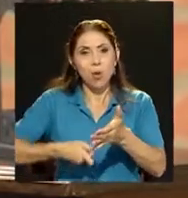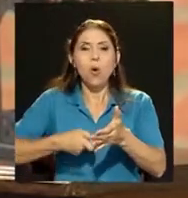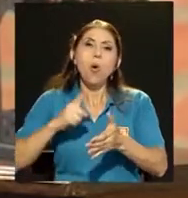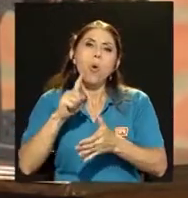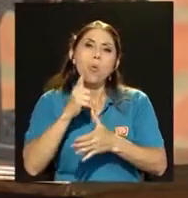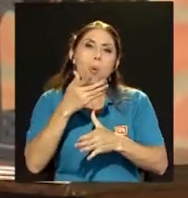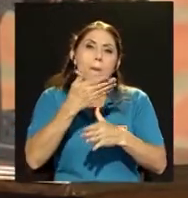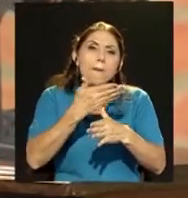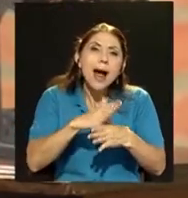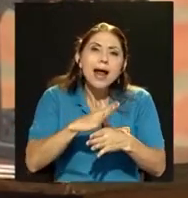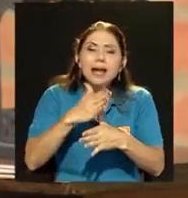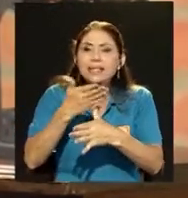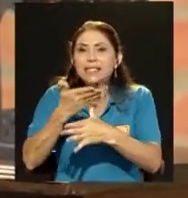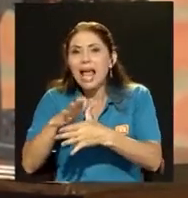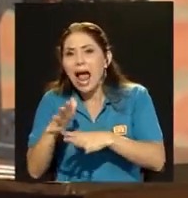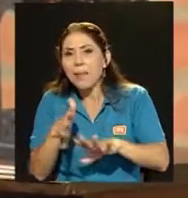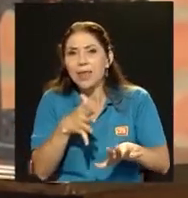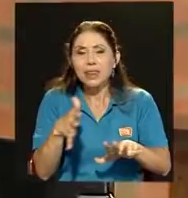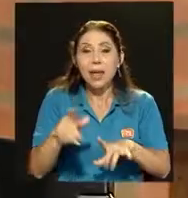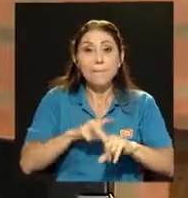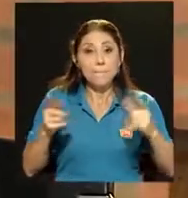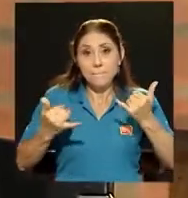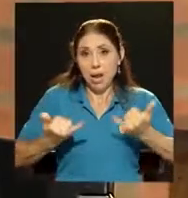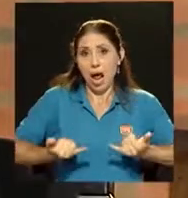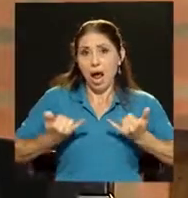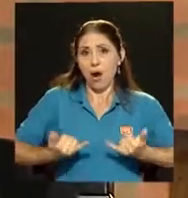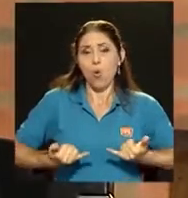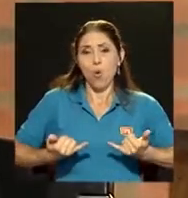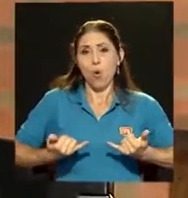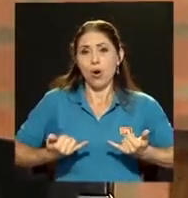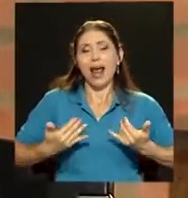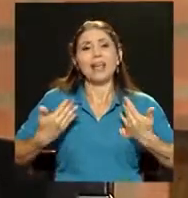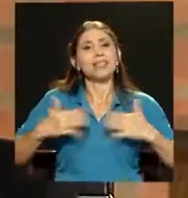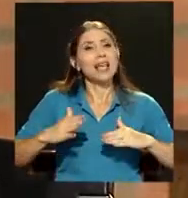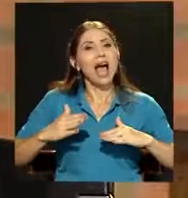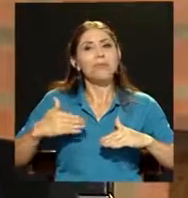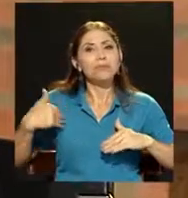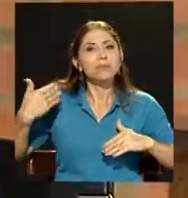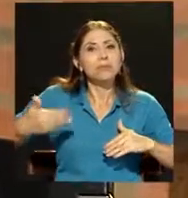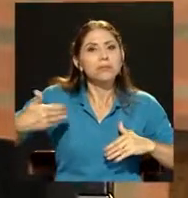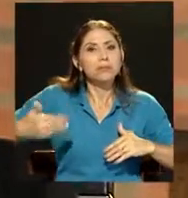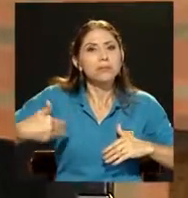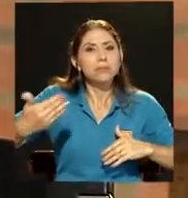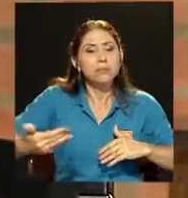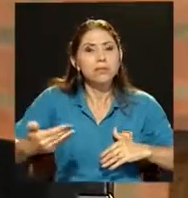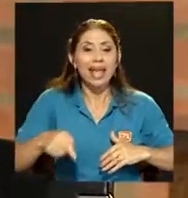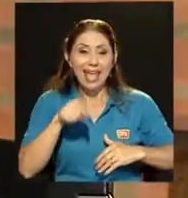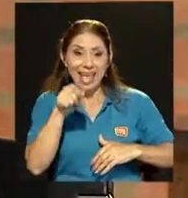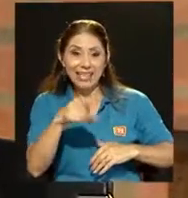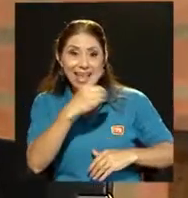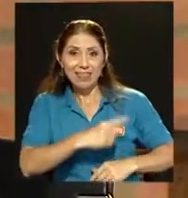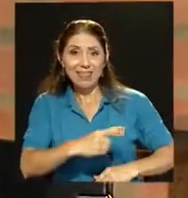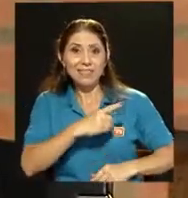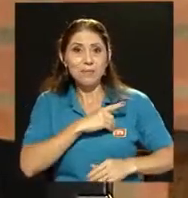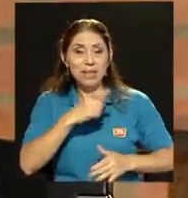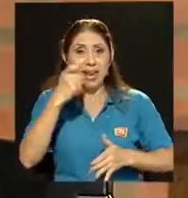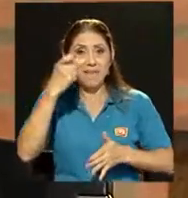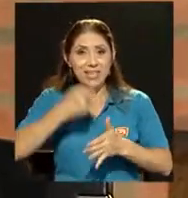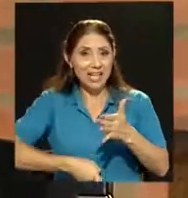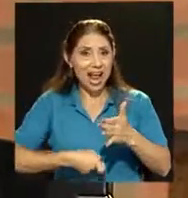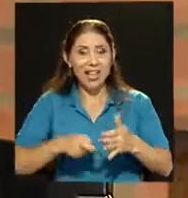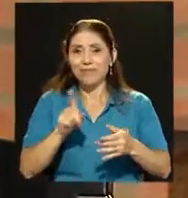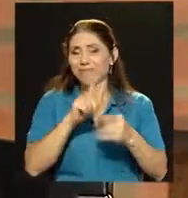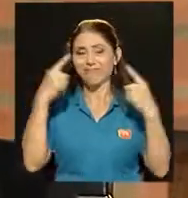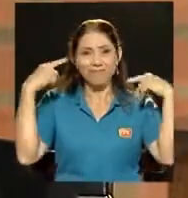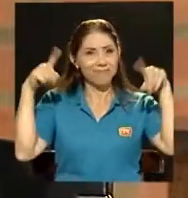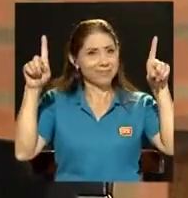parcialmente, ¿verdad? Pero ya ahora, después de varios periodos, esa disciplina fiscal no se ha